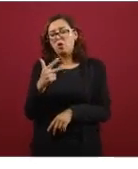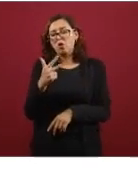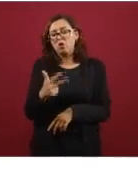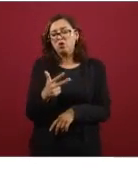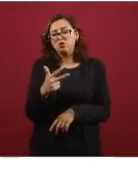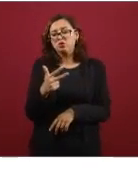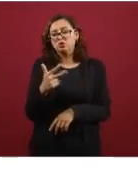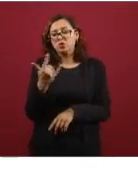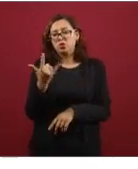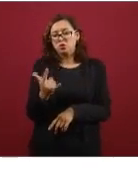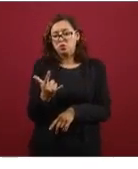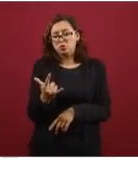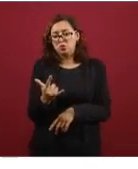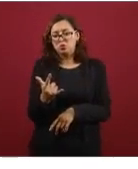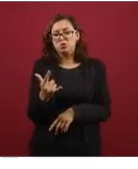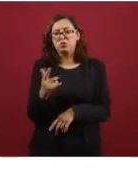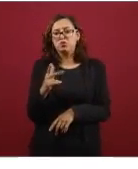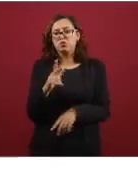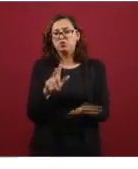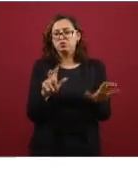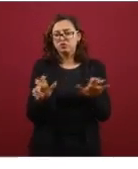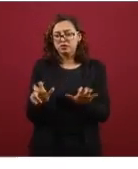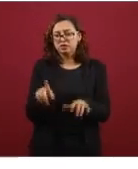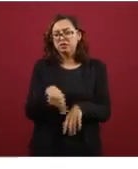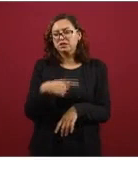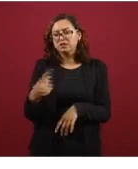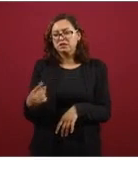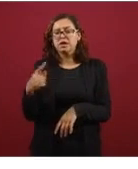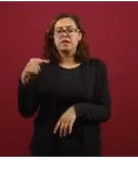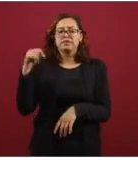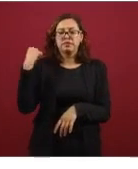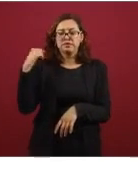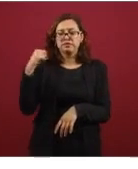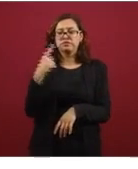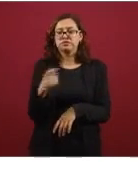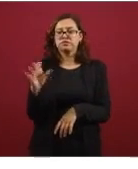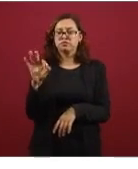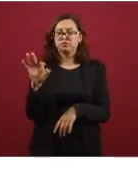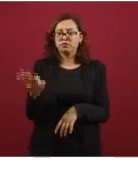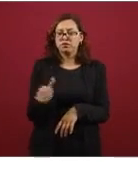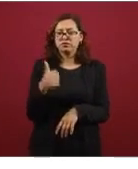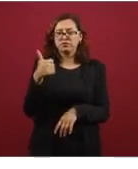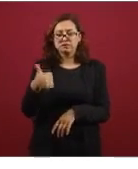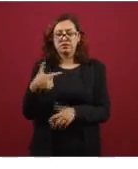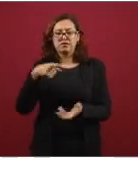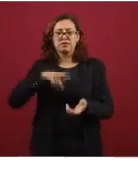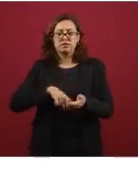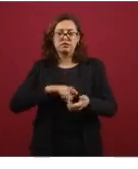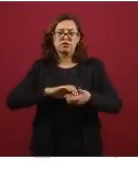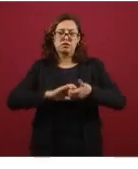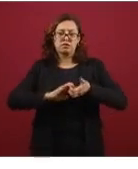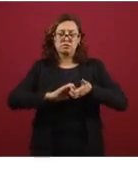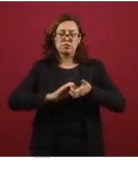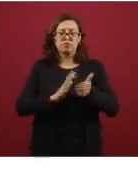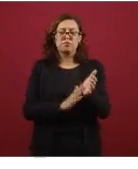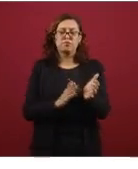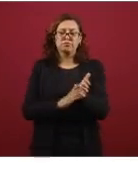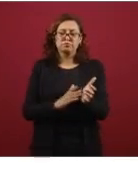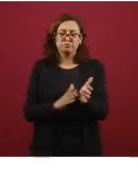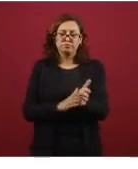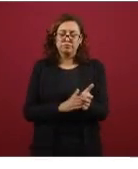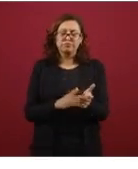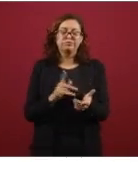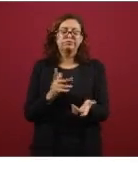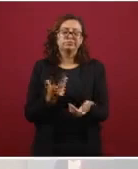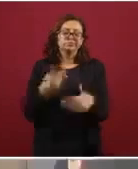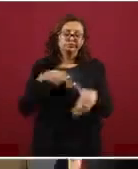en Tabasco, 146 personas. Se usan tractocamiones, documentos falsos, clonados, y se pone en peligro a